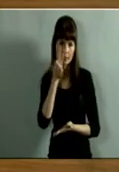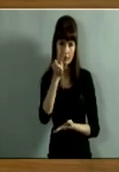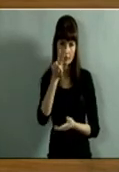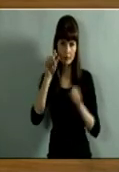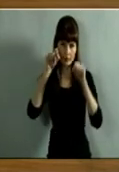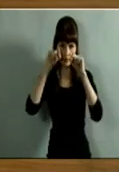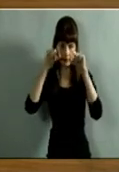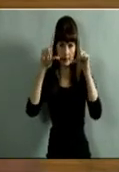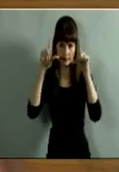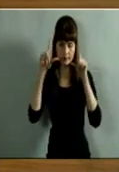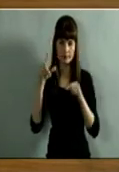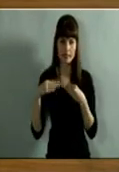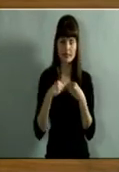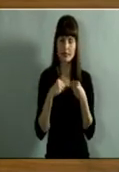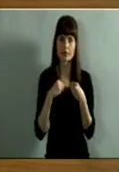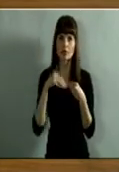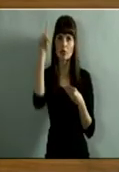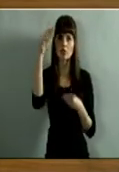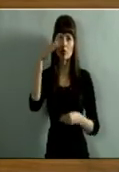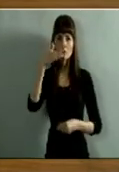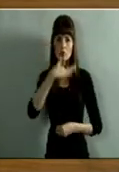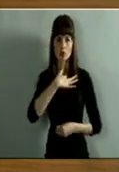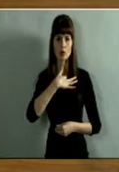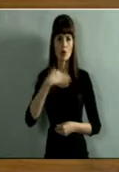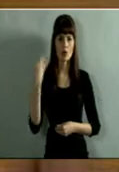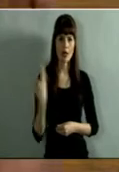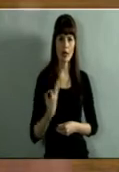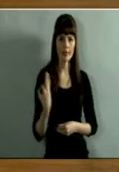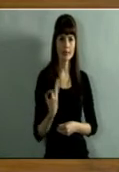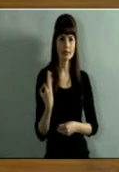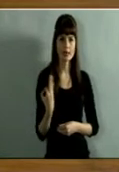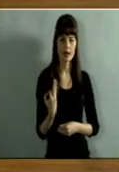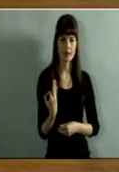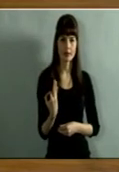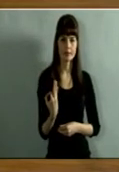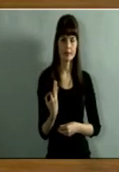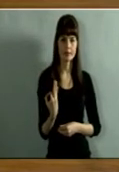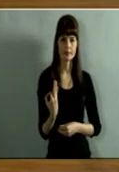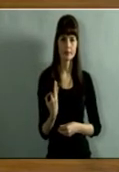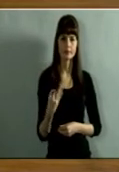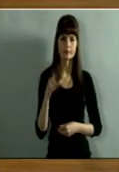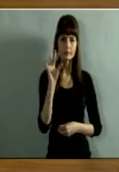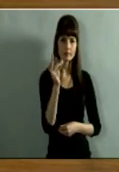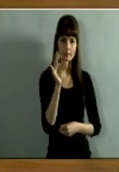Y sentí ese toque especial. Fue esa imposición de mano